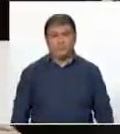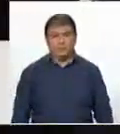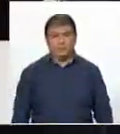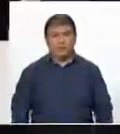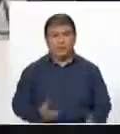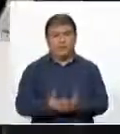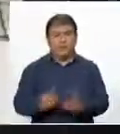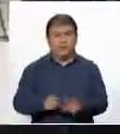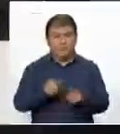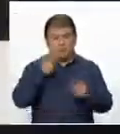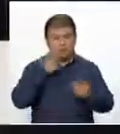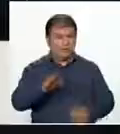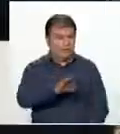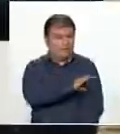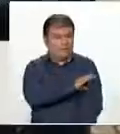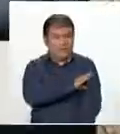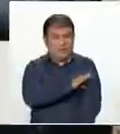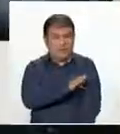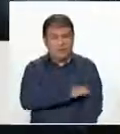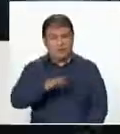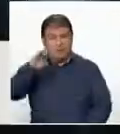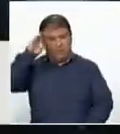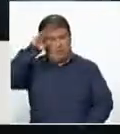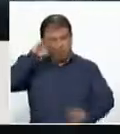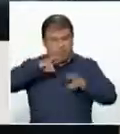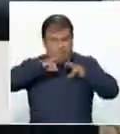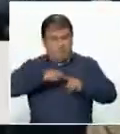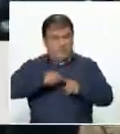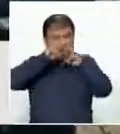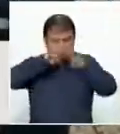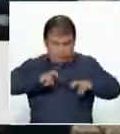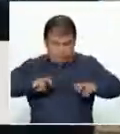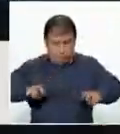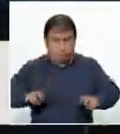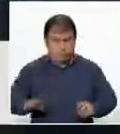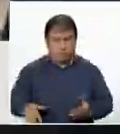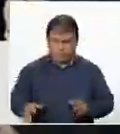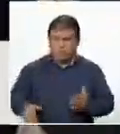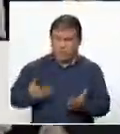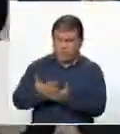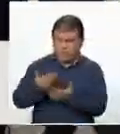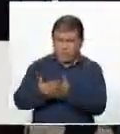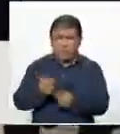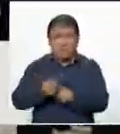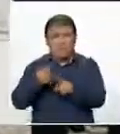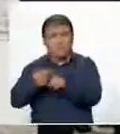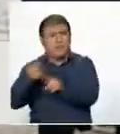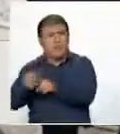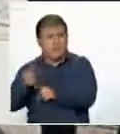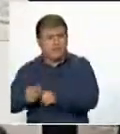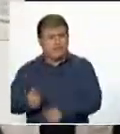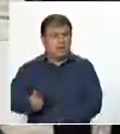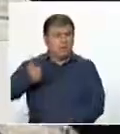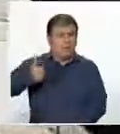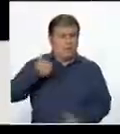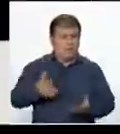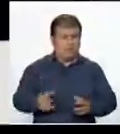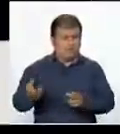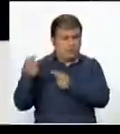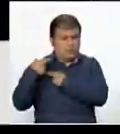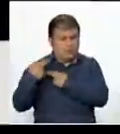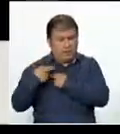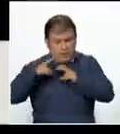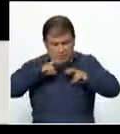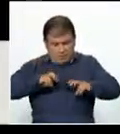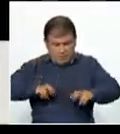Vemos a la fiscal también y los peritos de criminalística. Sí, vienen llegando, vienen sumándose varias autoridades a cargo de